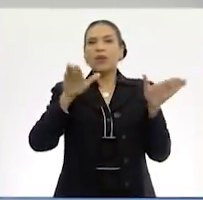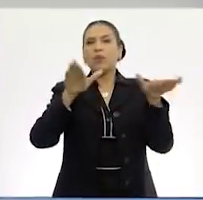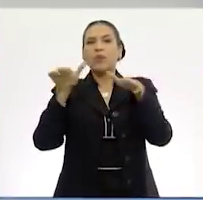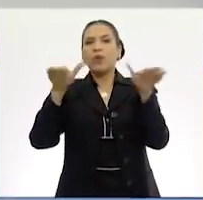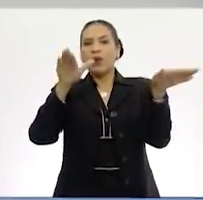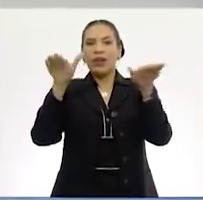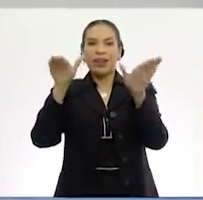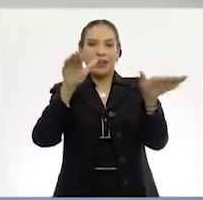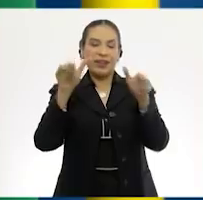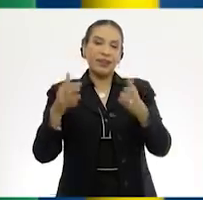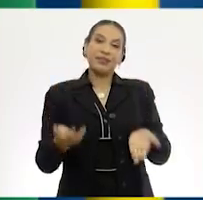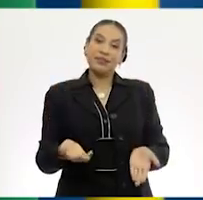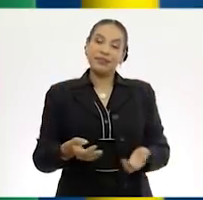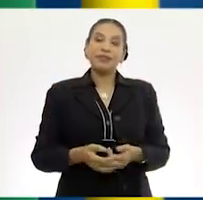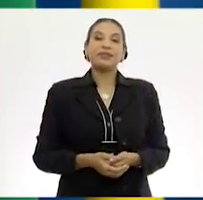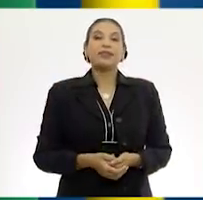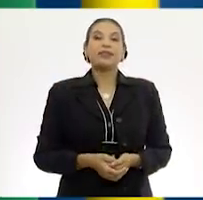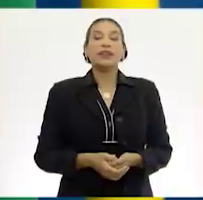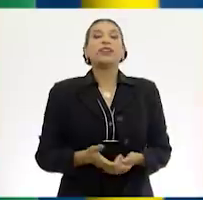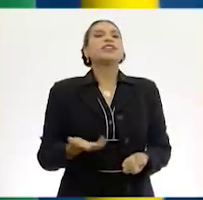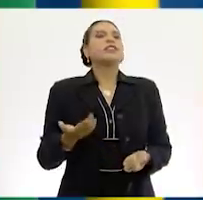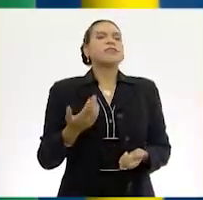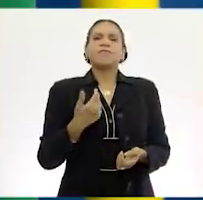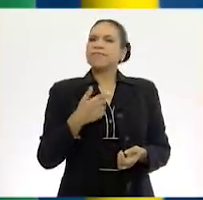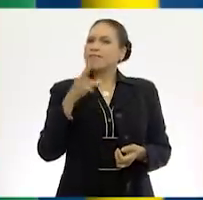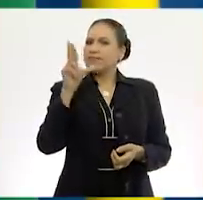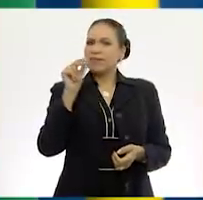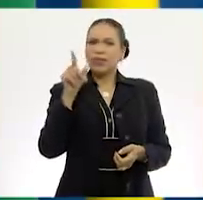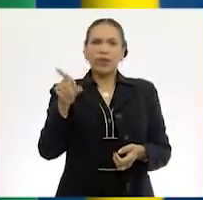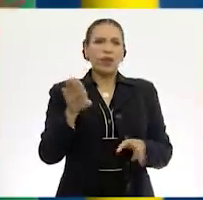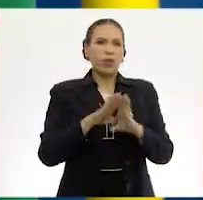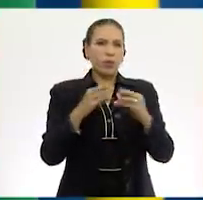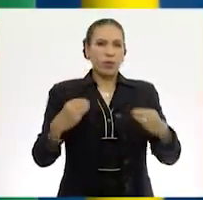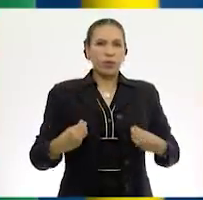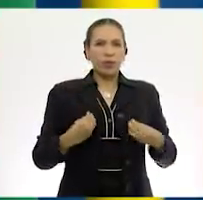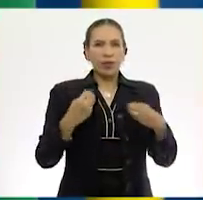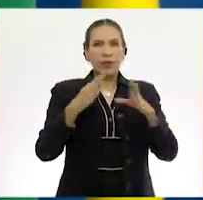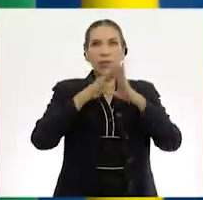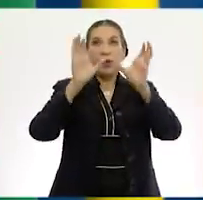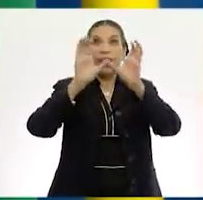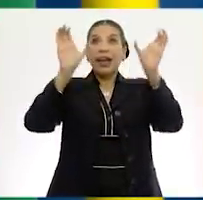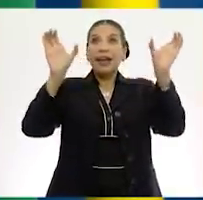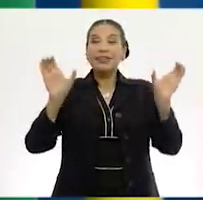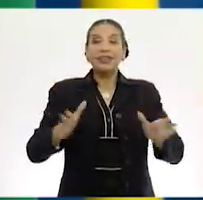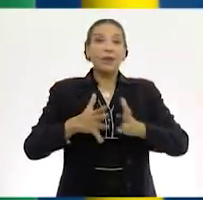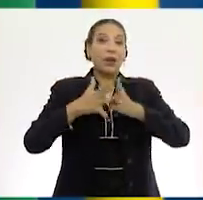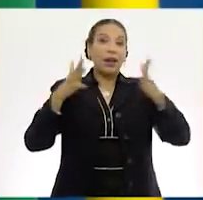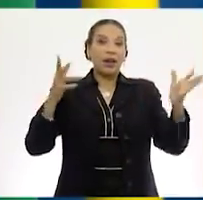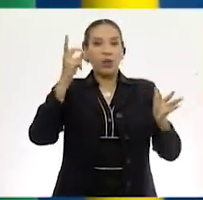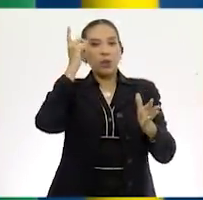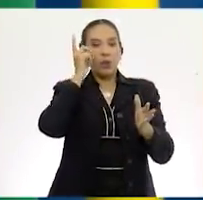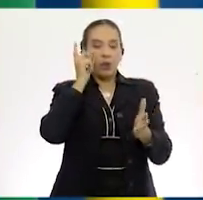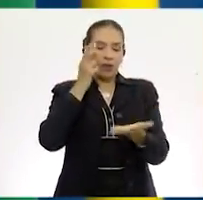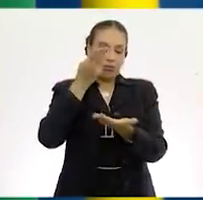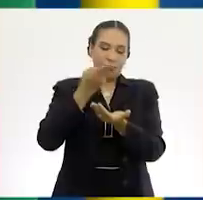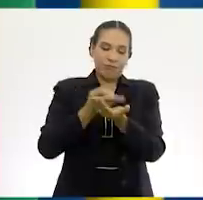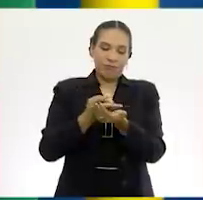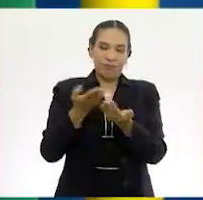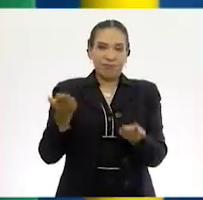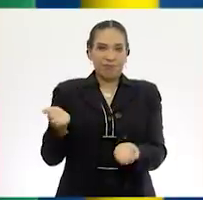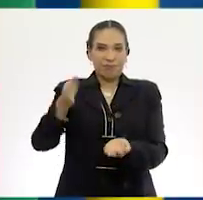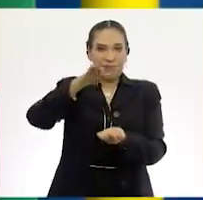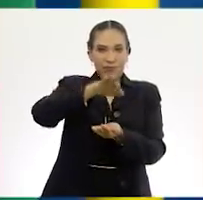¡Voladores! ¡Guau! Entonces no son esos que viven en grandes castillos y duermen en ataúdes, como